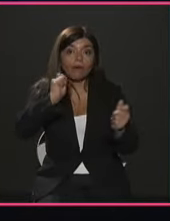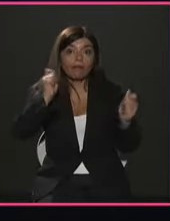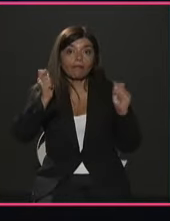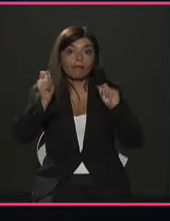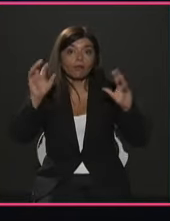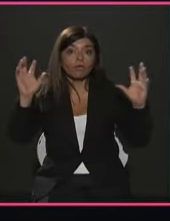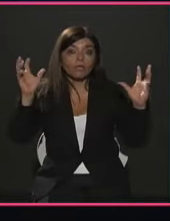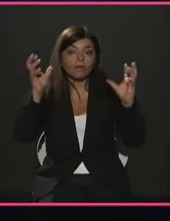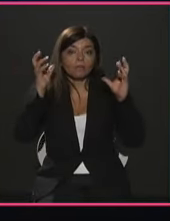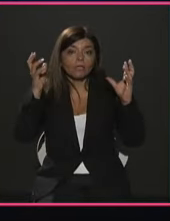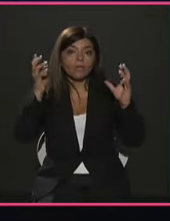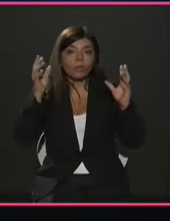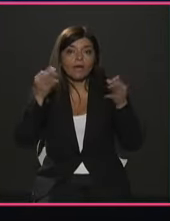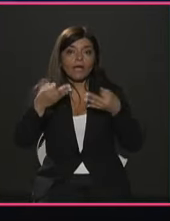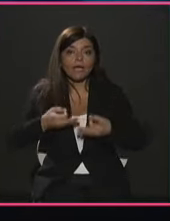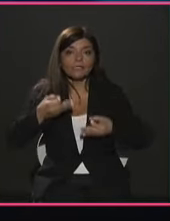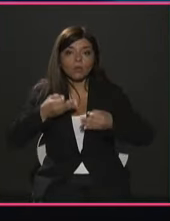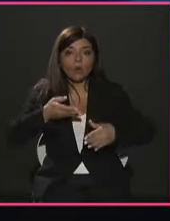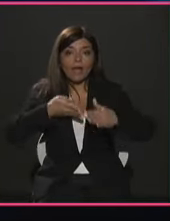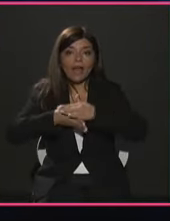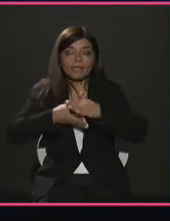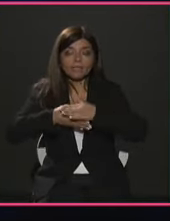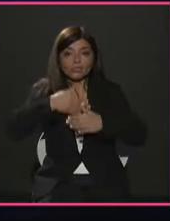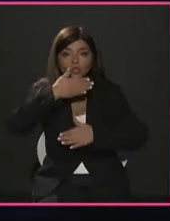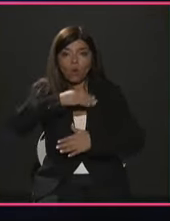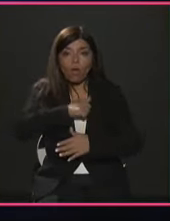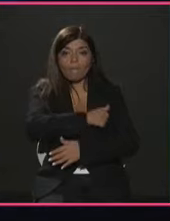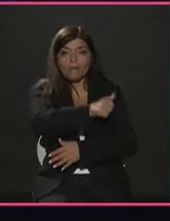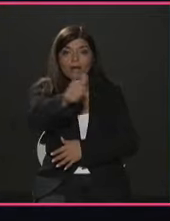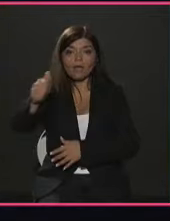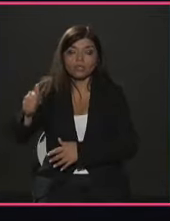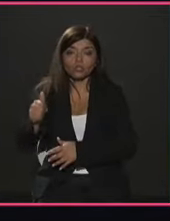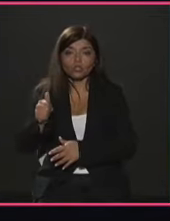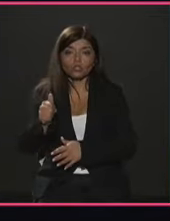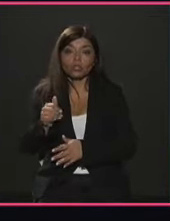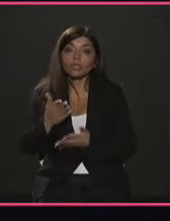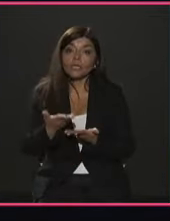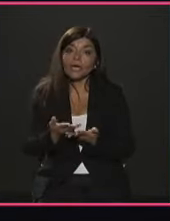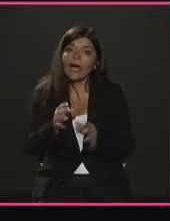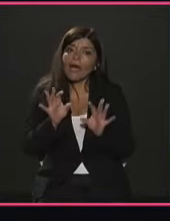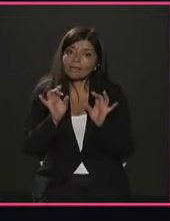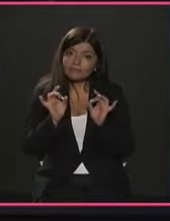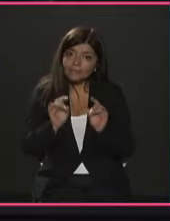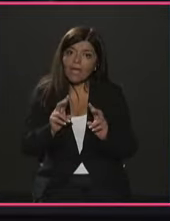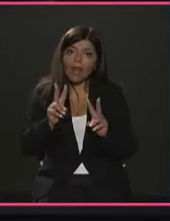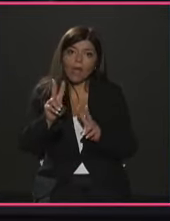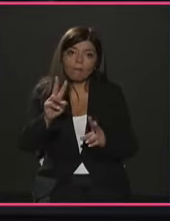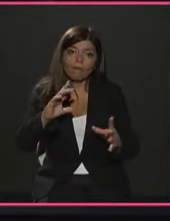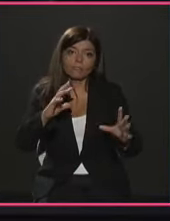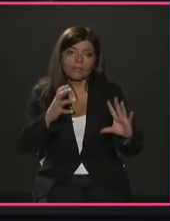para asegurar el acceso a agua para todos y establecer la paz en el mundo